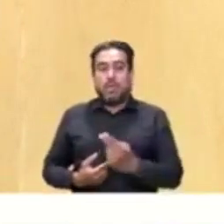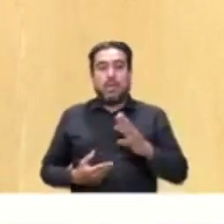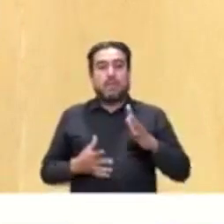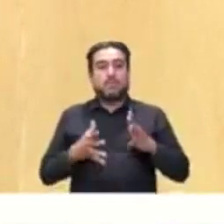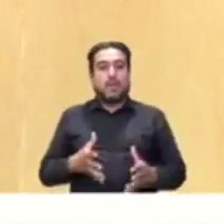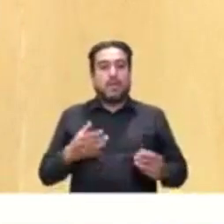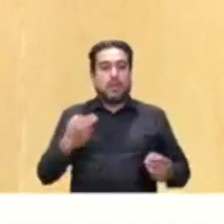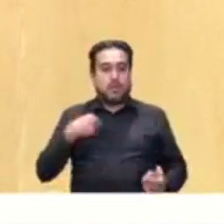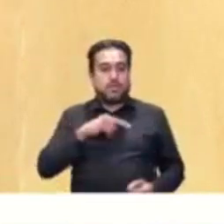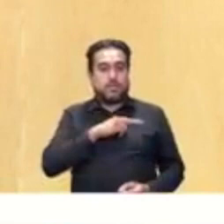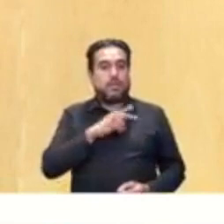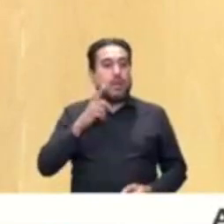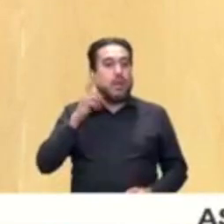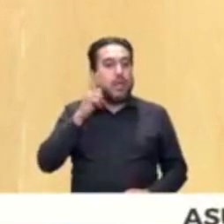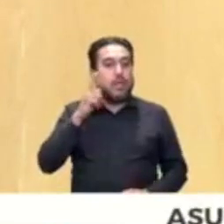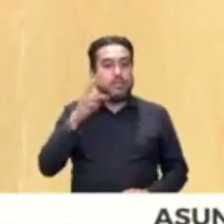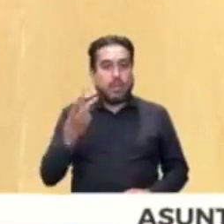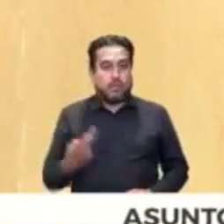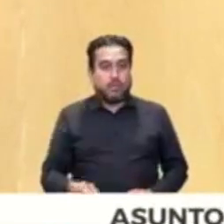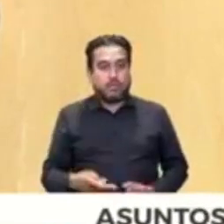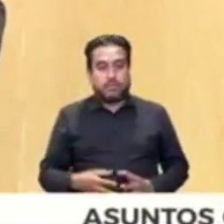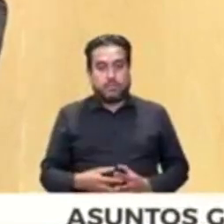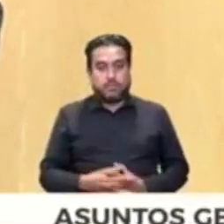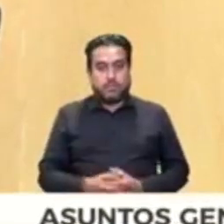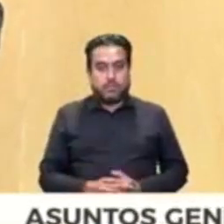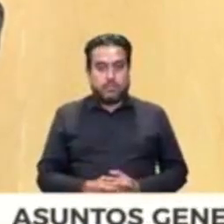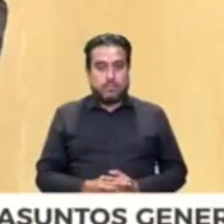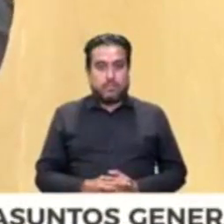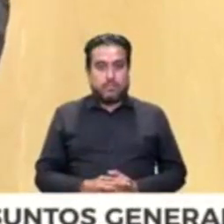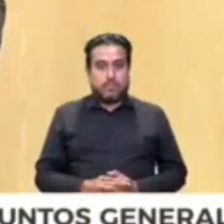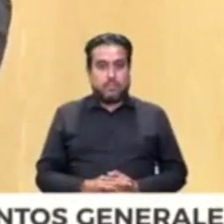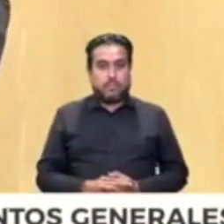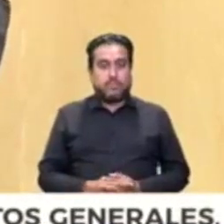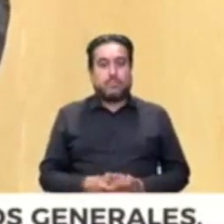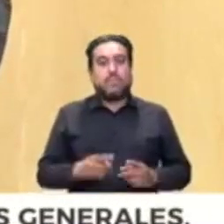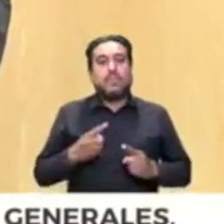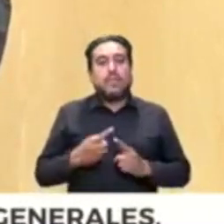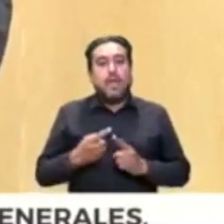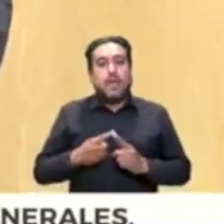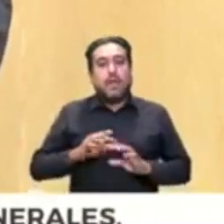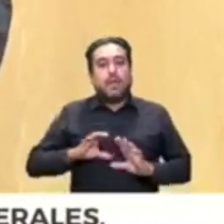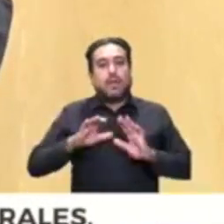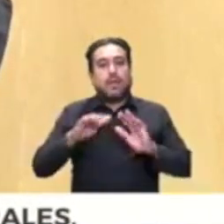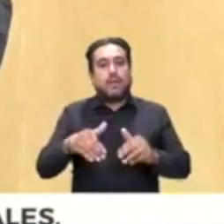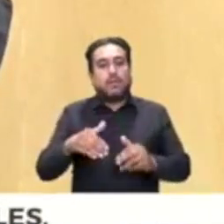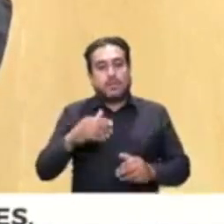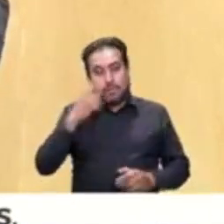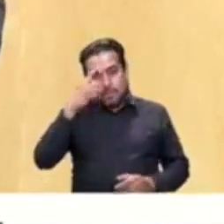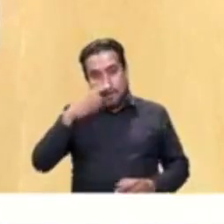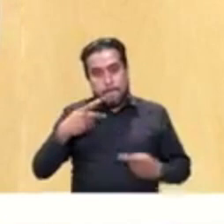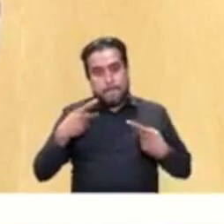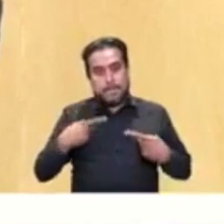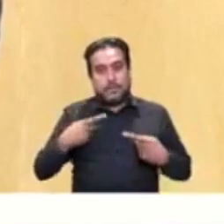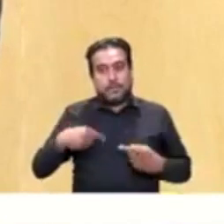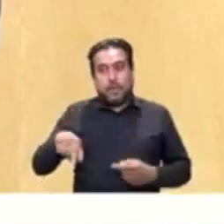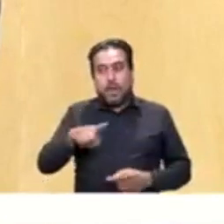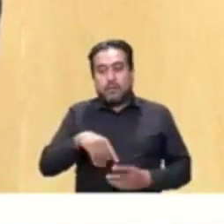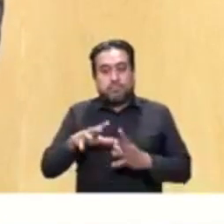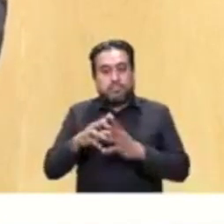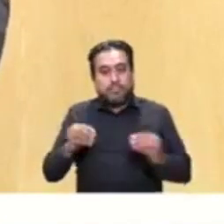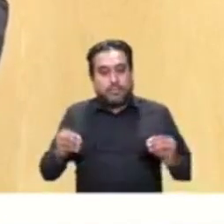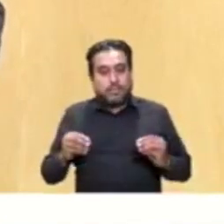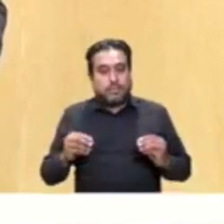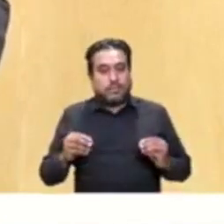legisladoras y legisladores locales según el Registro Nacional de datos de personas extraviadas o